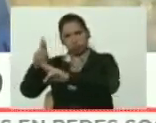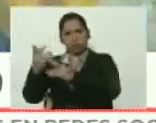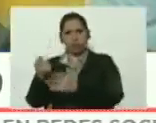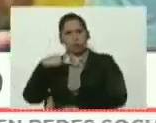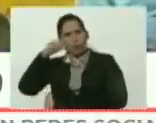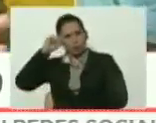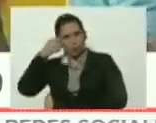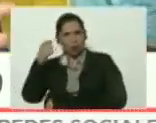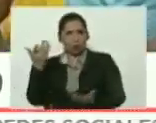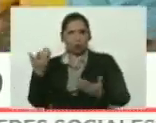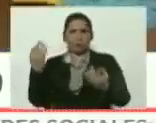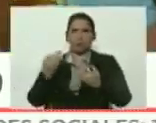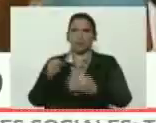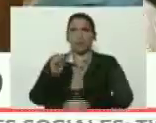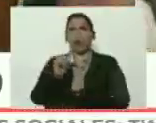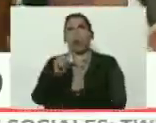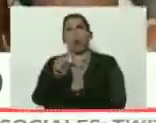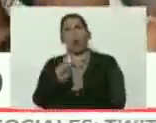recuerdo.